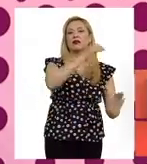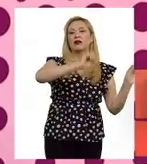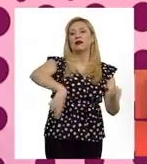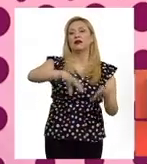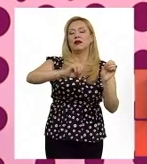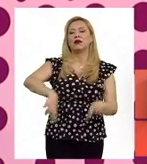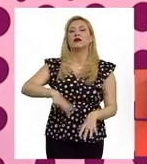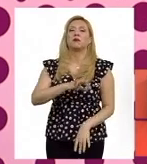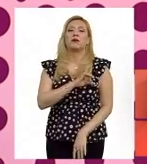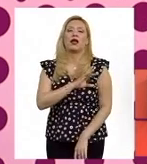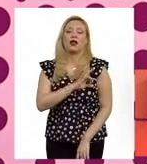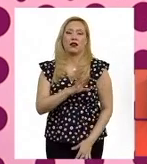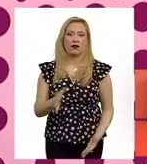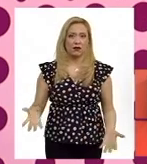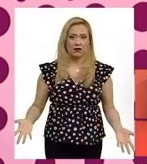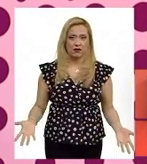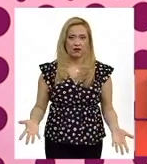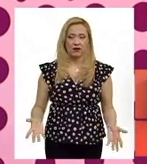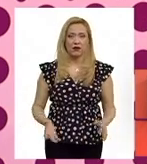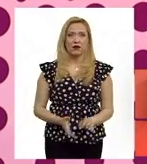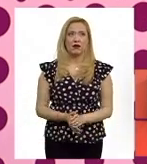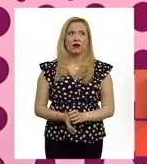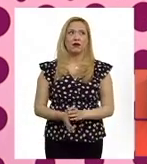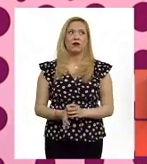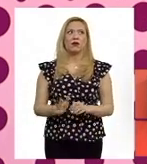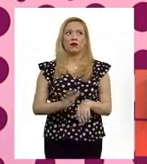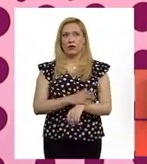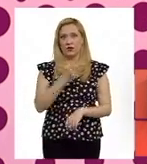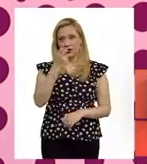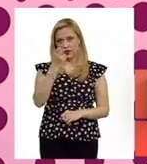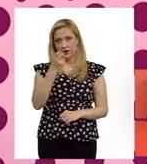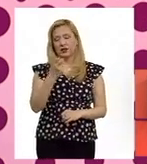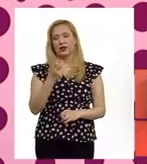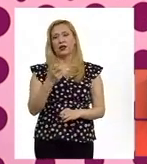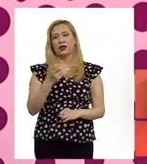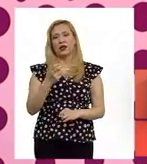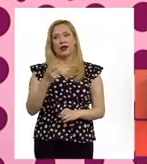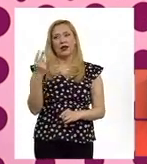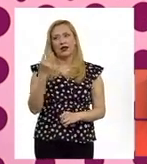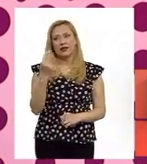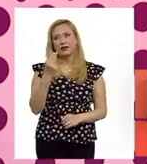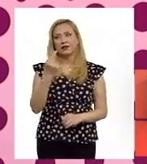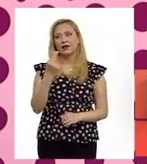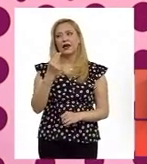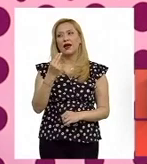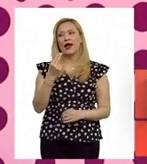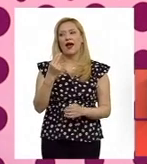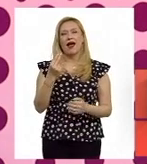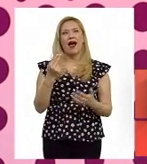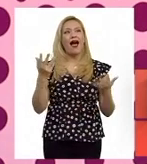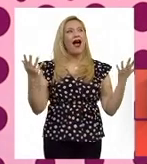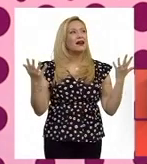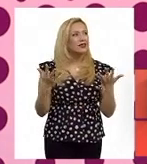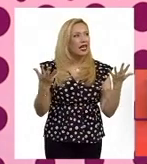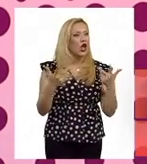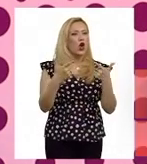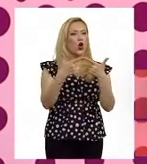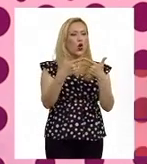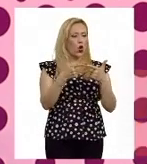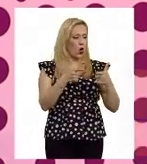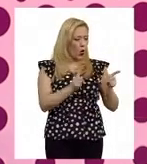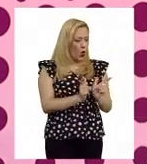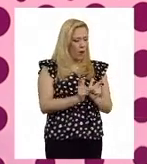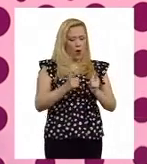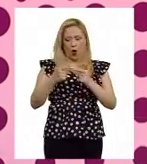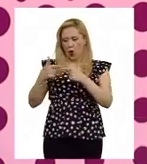Entonces, yo, esta parte de volver otra vez a hacer grupos